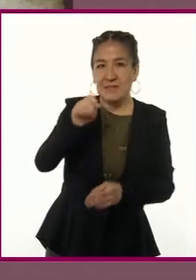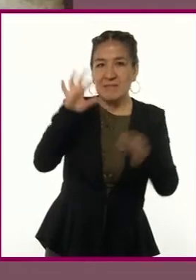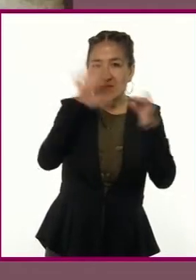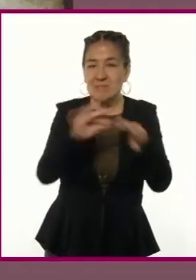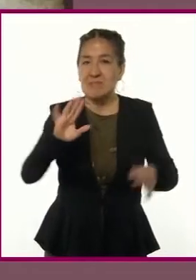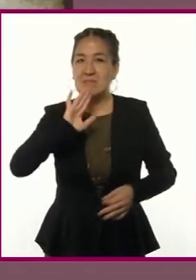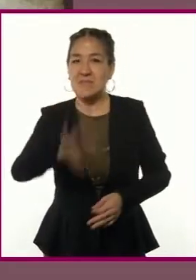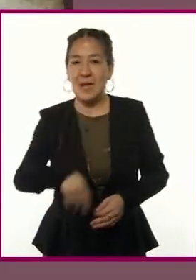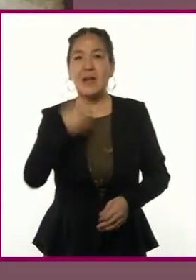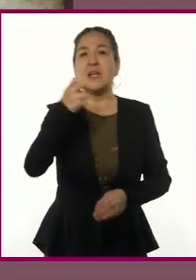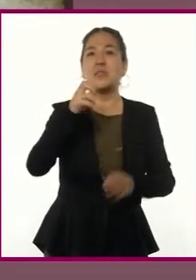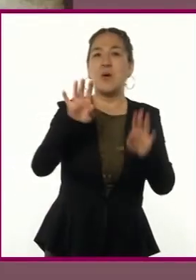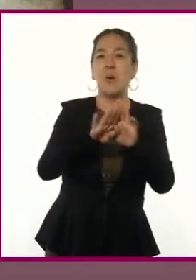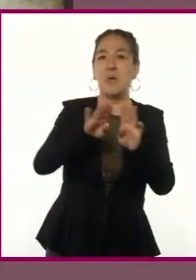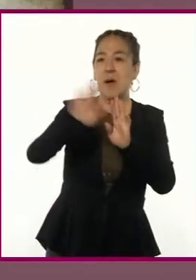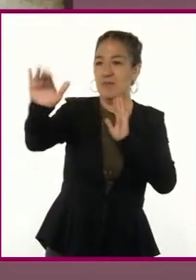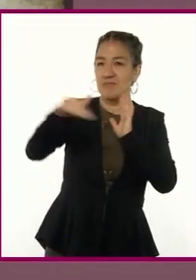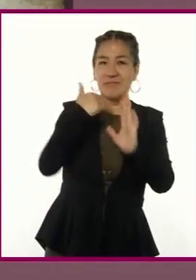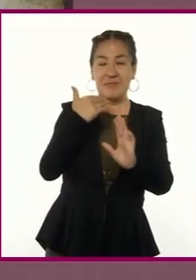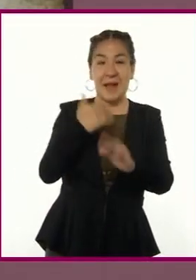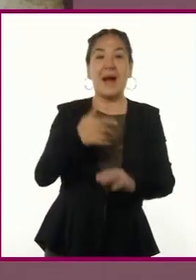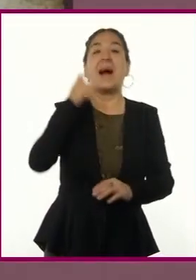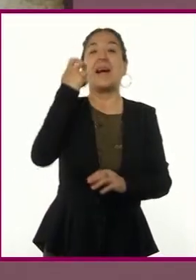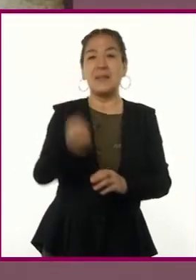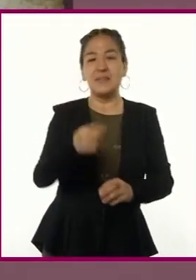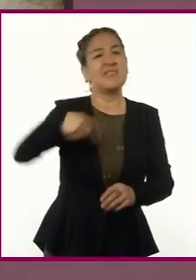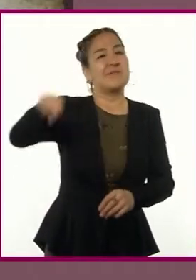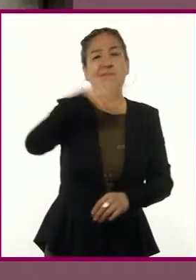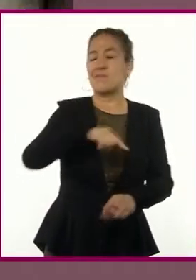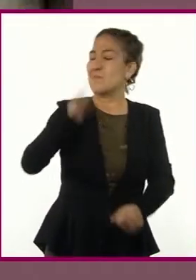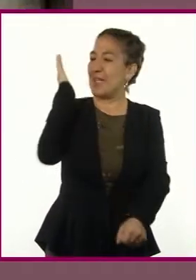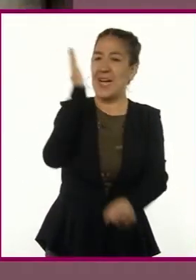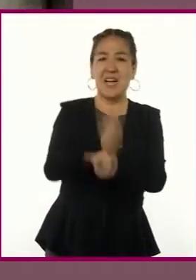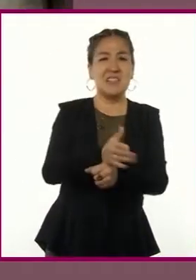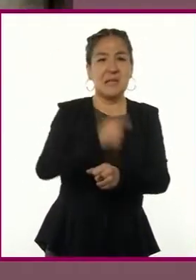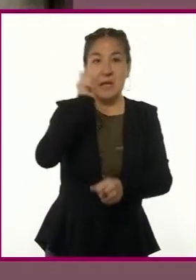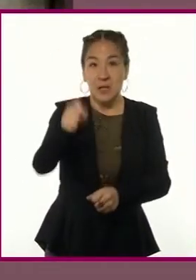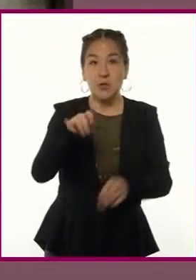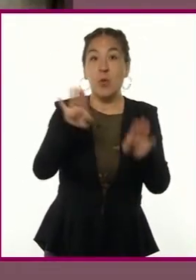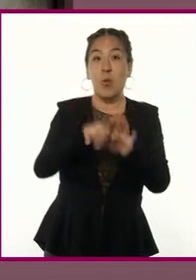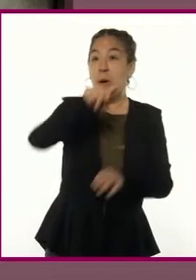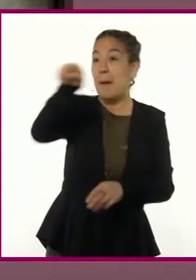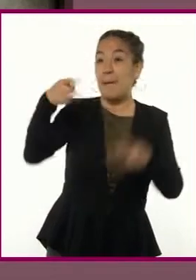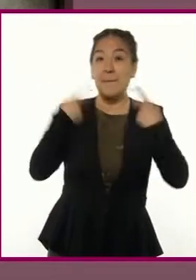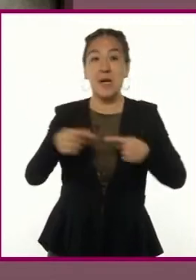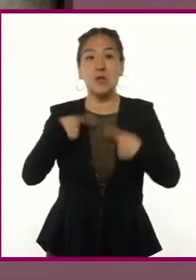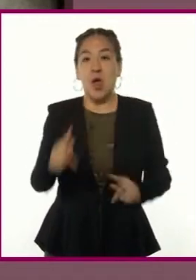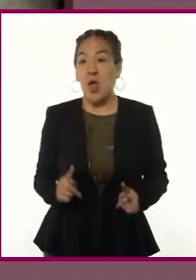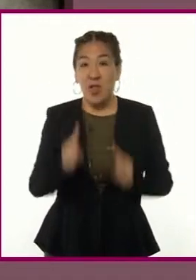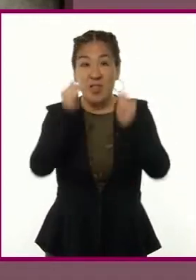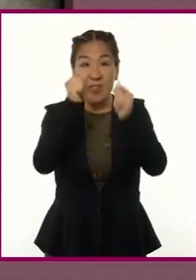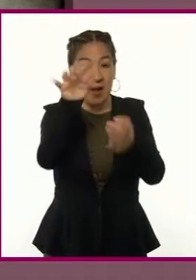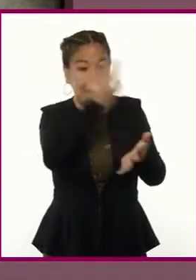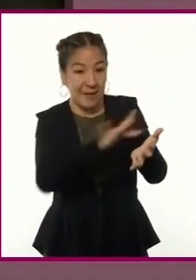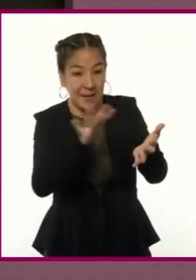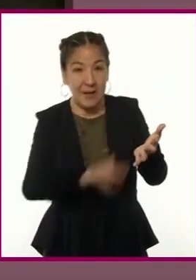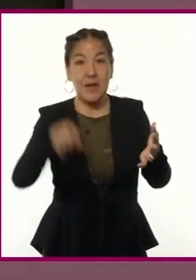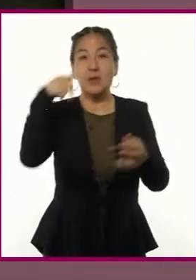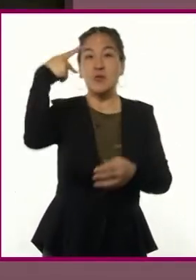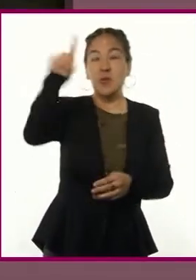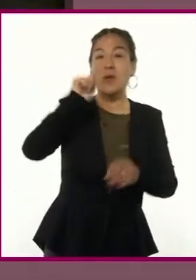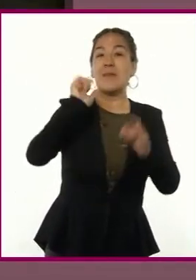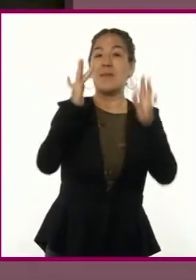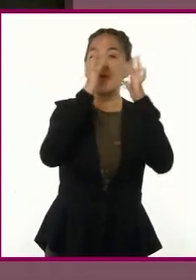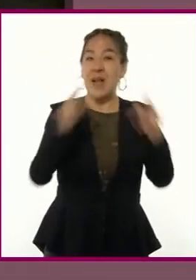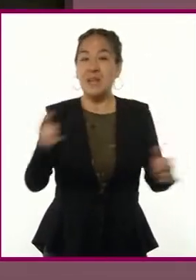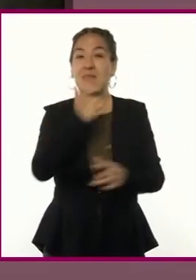en América. En especial era sumamente penado poseer o leer títulos de la Ilustración francesa.